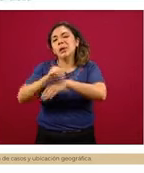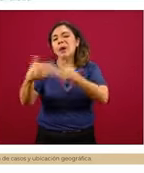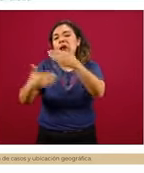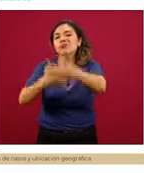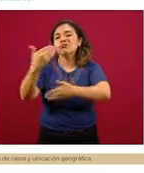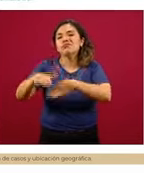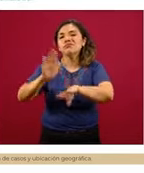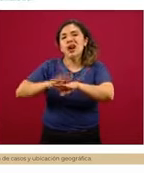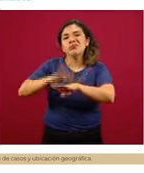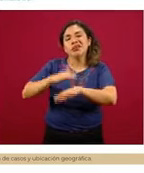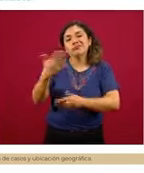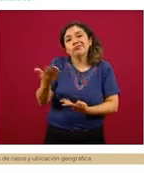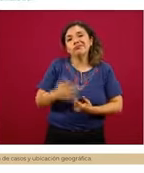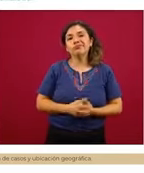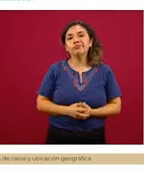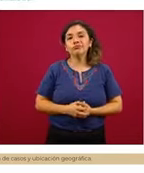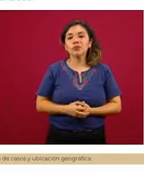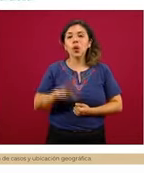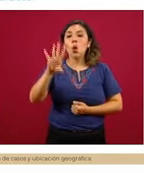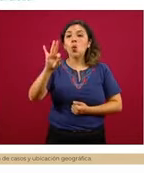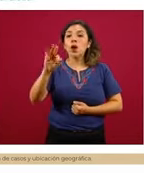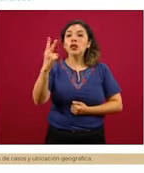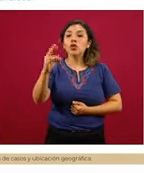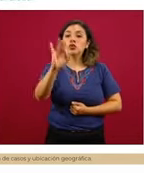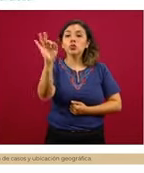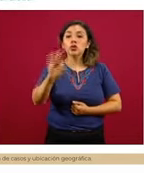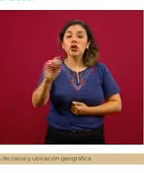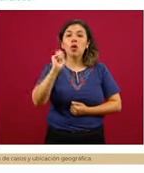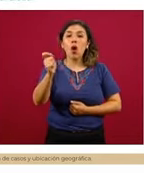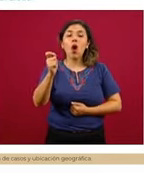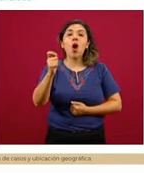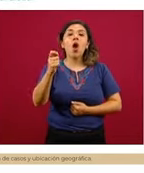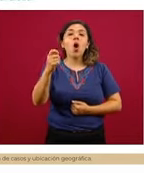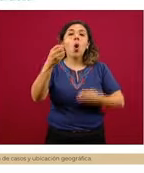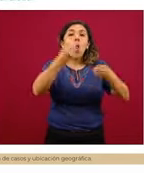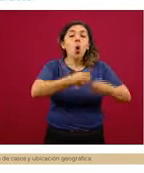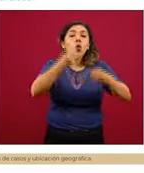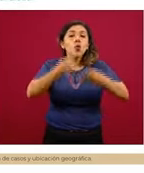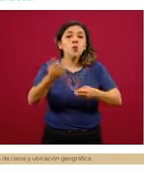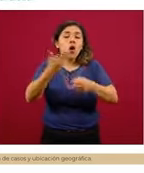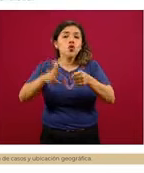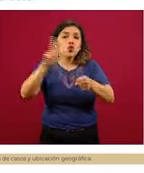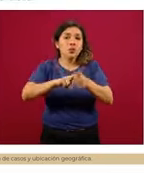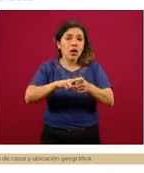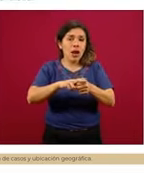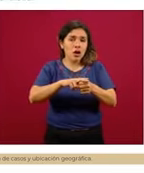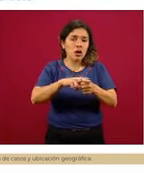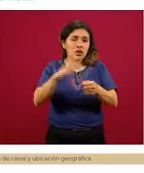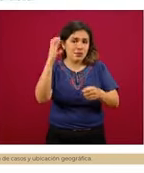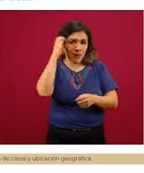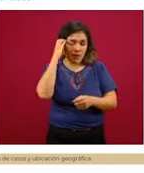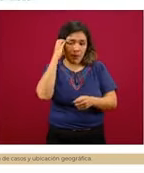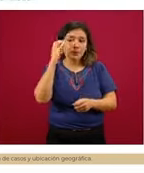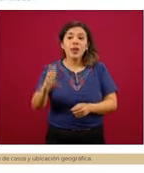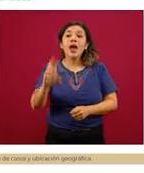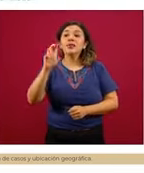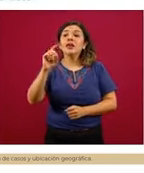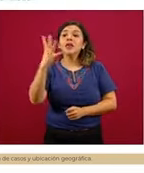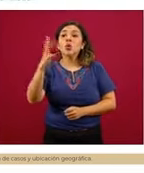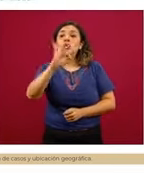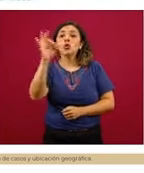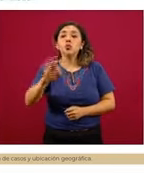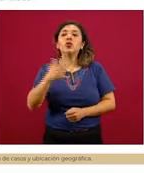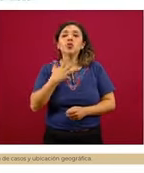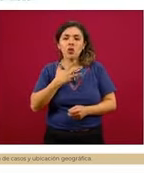semanas siguientes. 42% la ocupación de camas general, 34% la de ventilador, lo cual aún